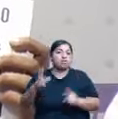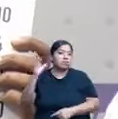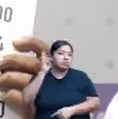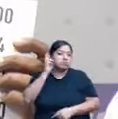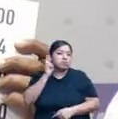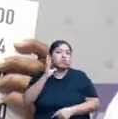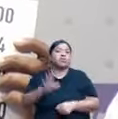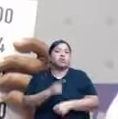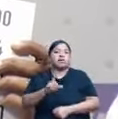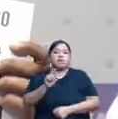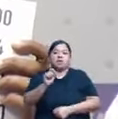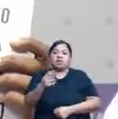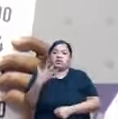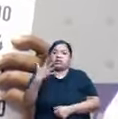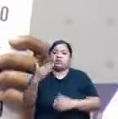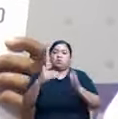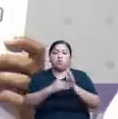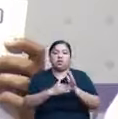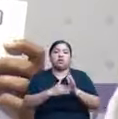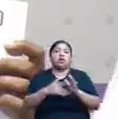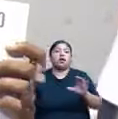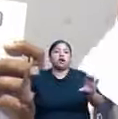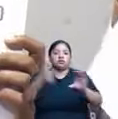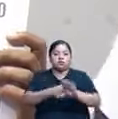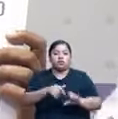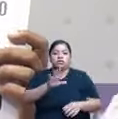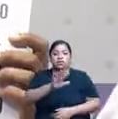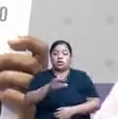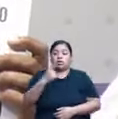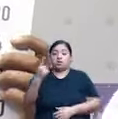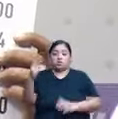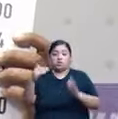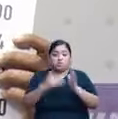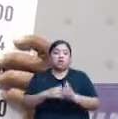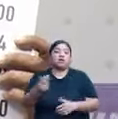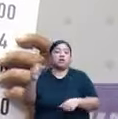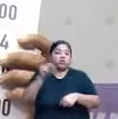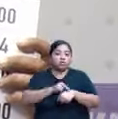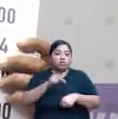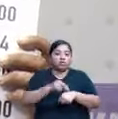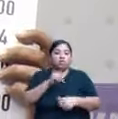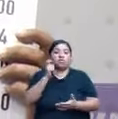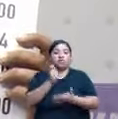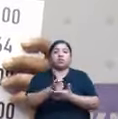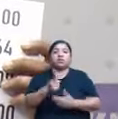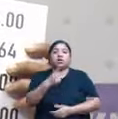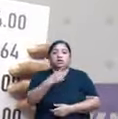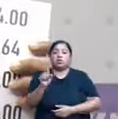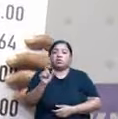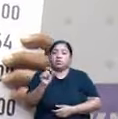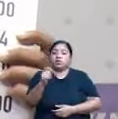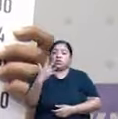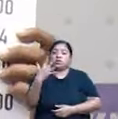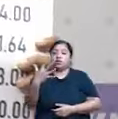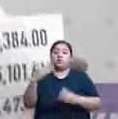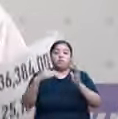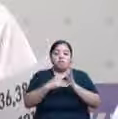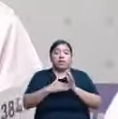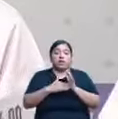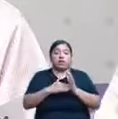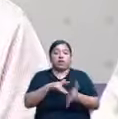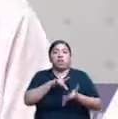con 25,000 en gasolina, 51,000 en médicos y medicamentos, además de 125,000 en apoyos que